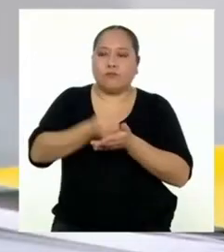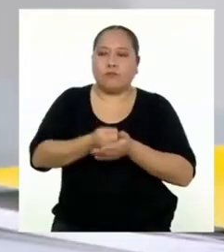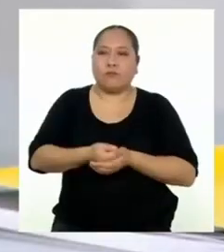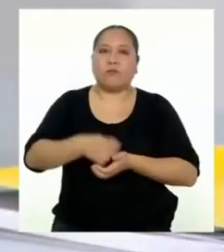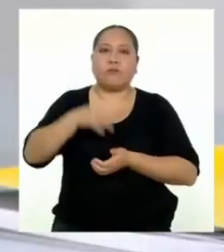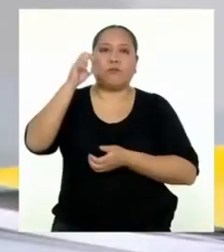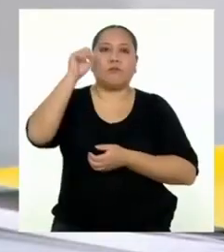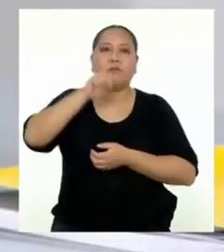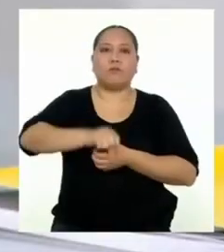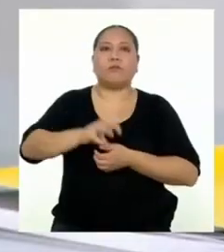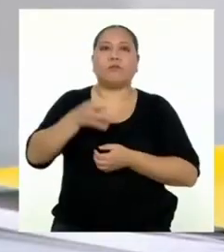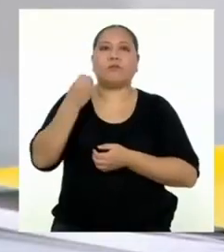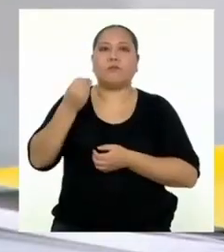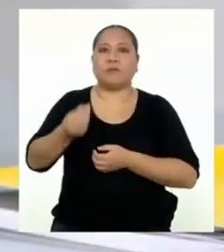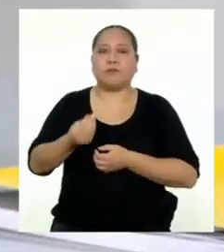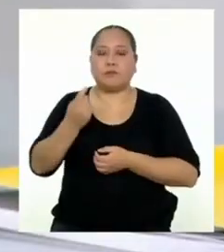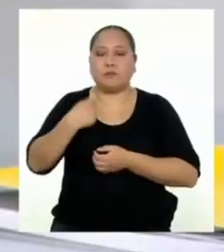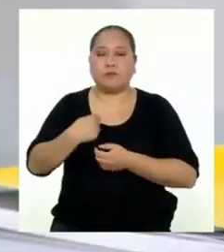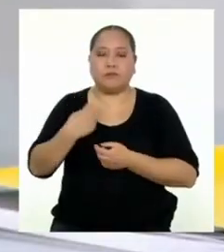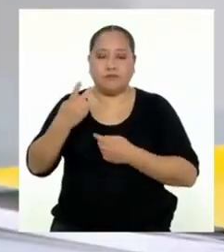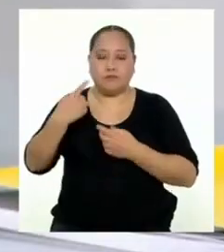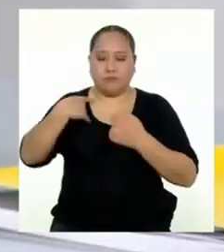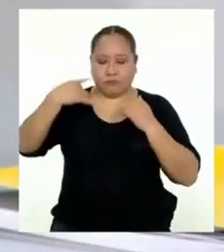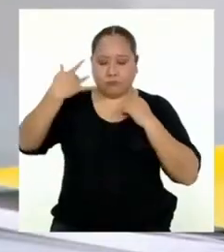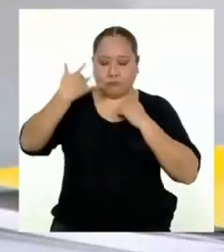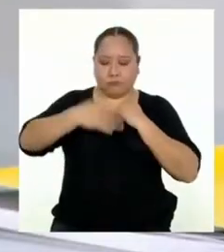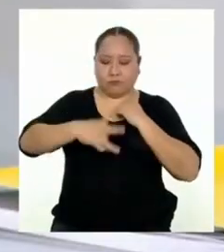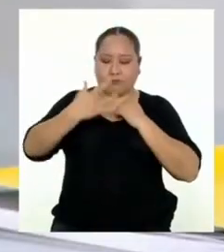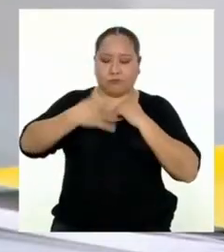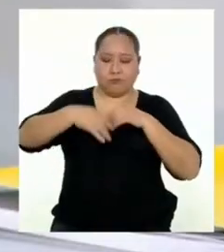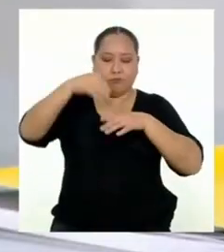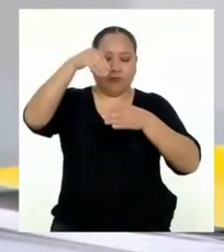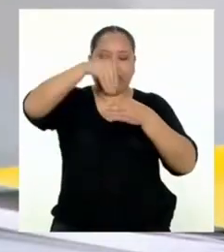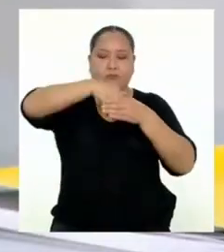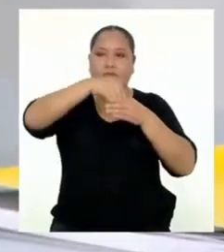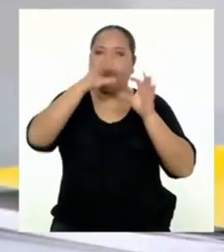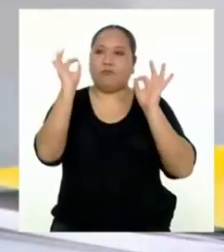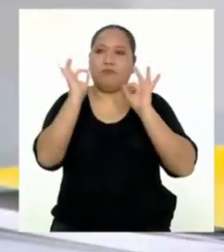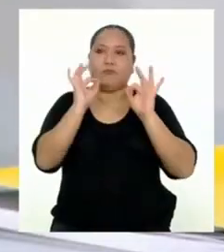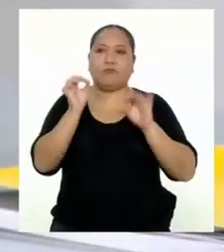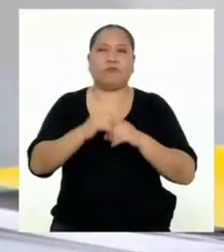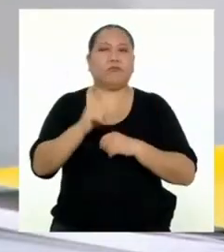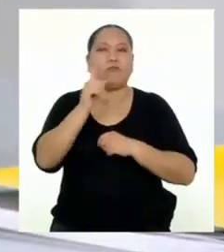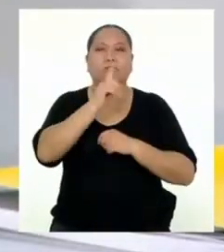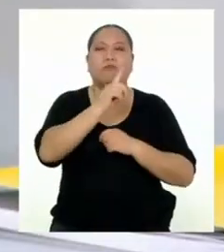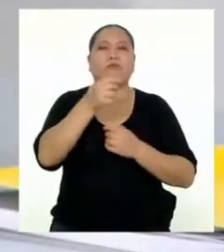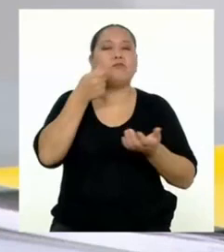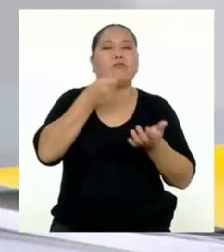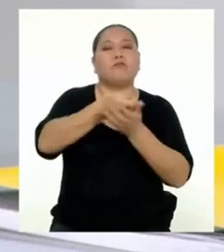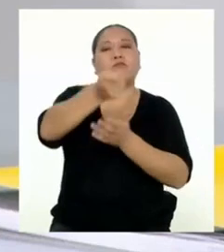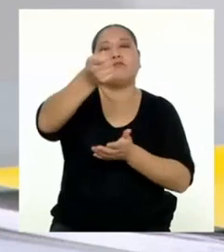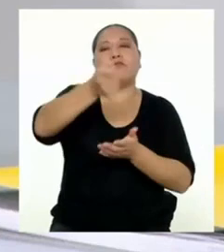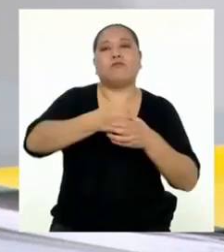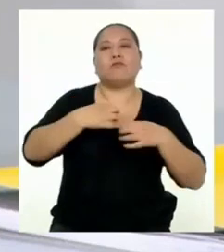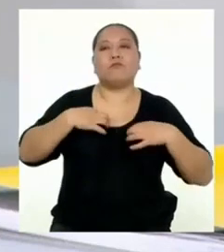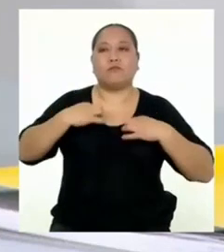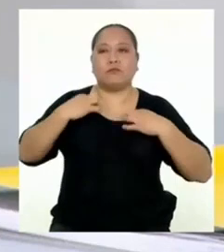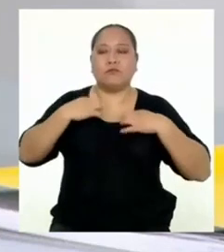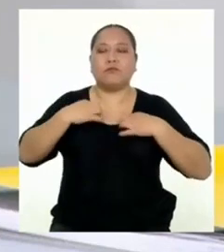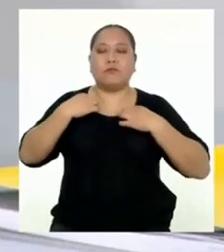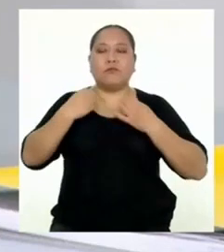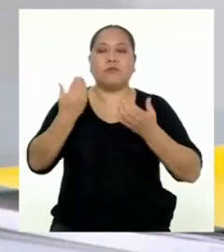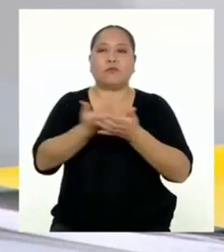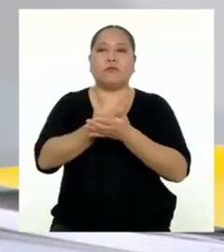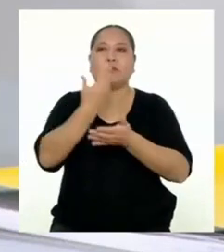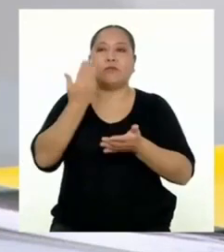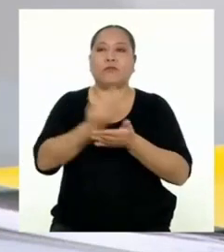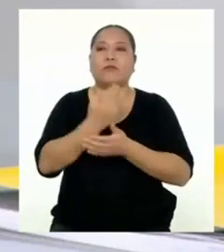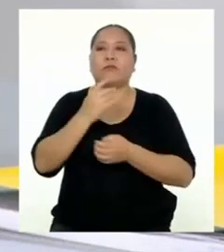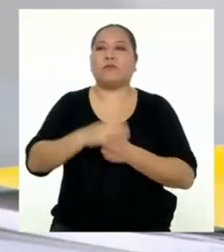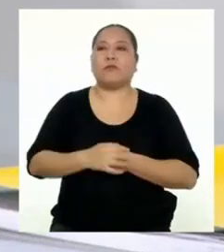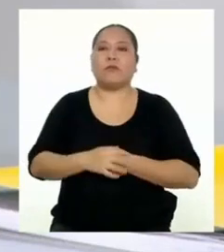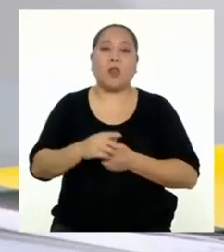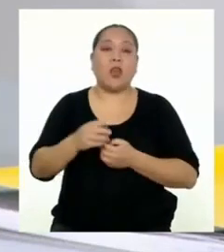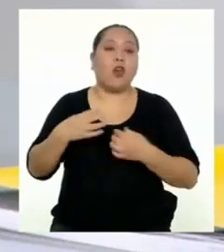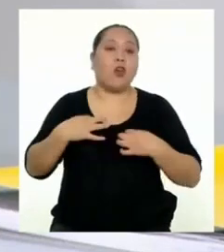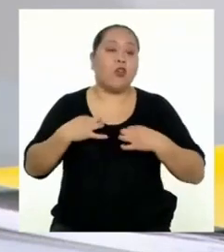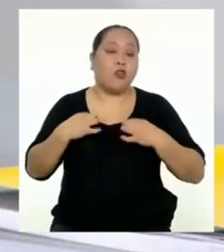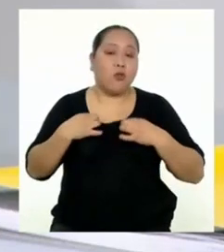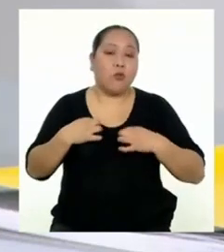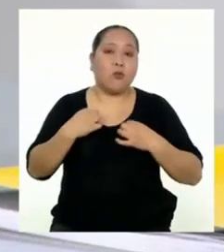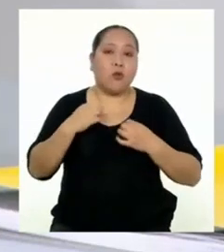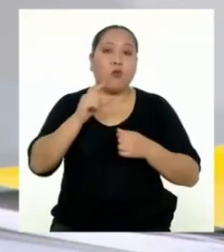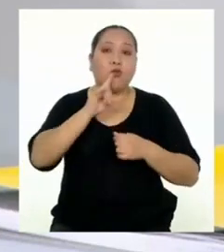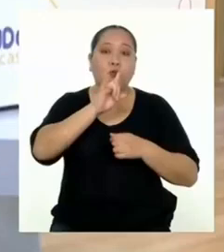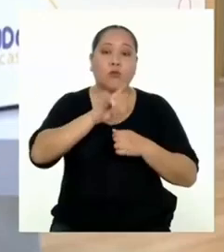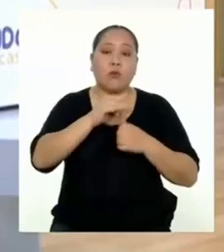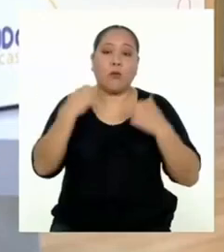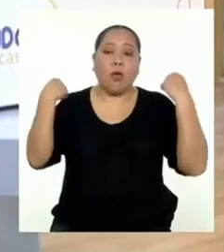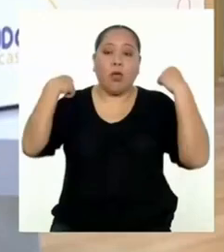sí! Porque me tienes bastante vacío. Yo creo que podrías evitar comprarte ropa nueva porque ya tienes ropa que puedes utilizar